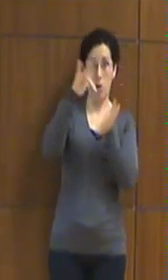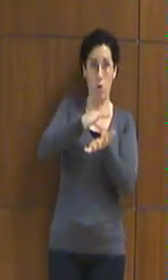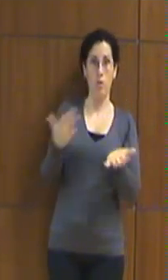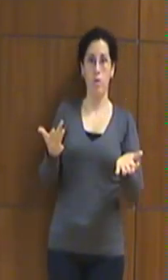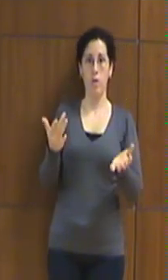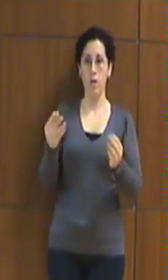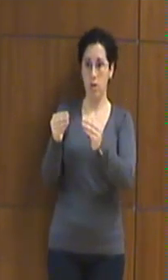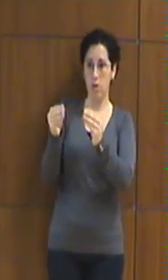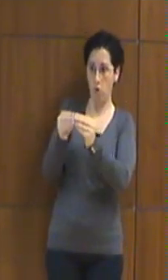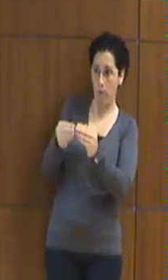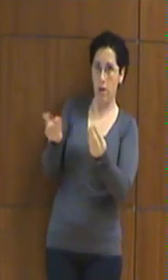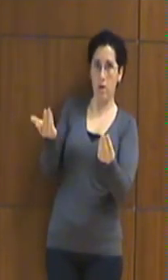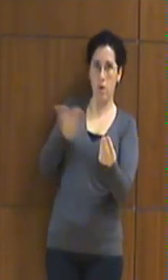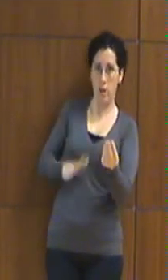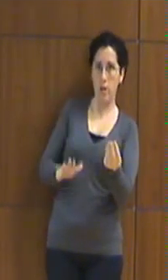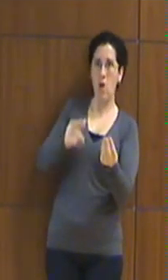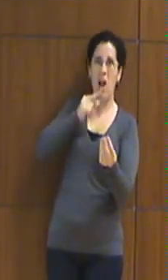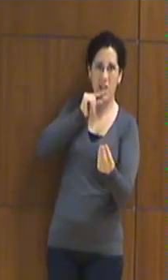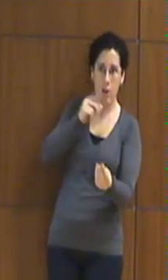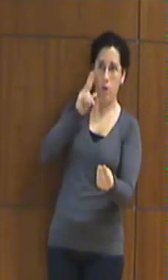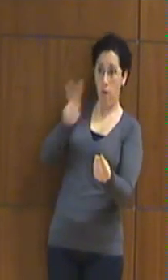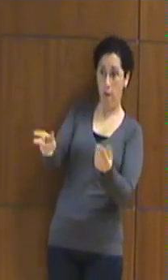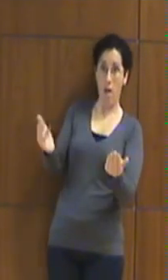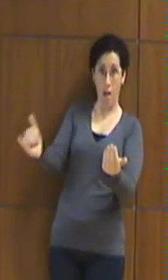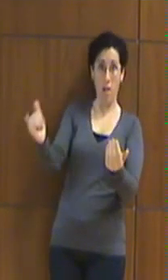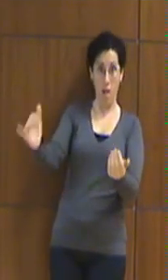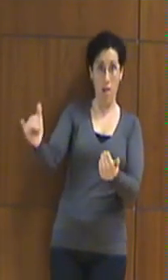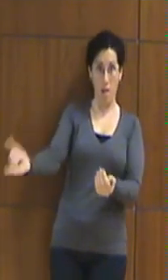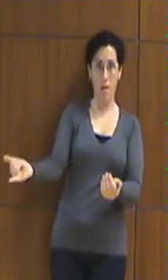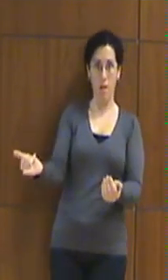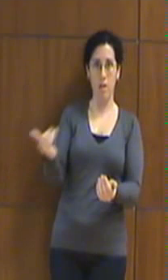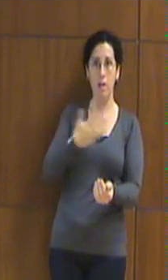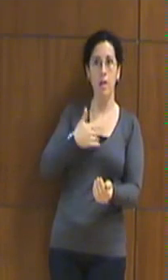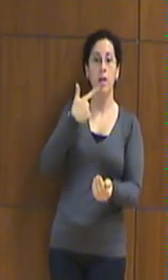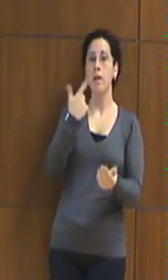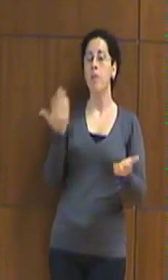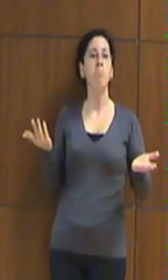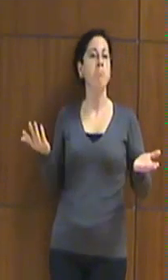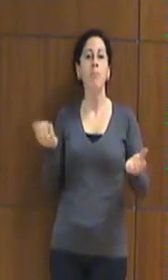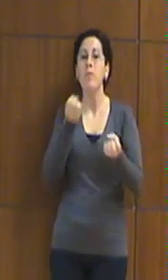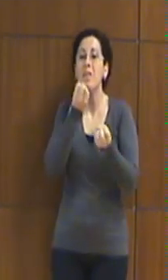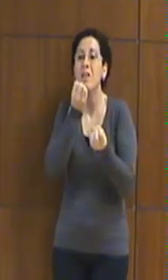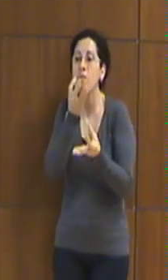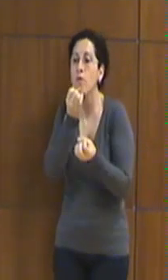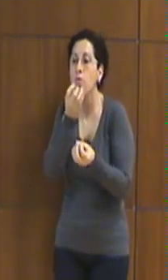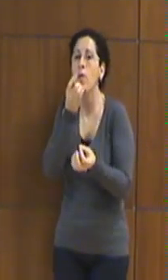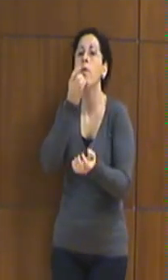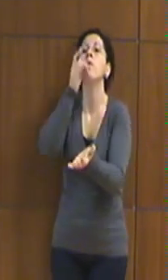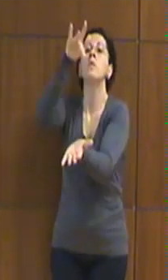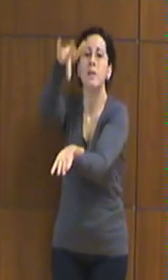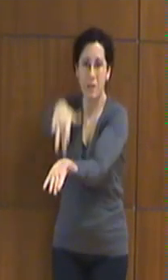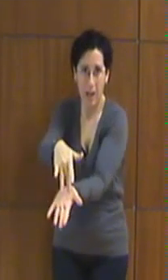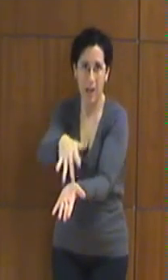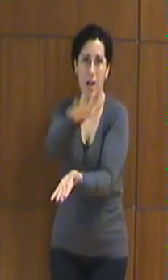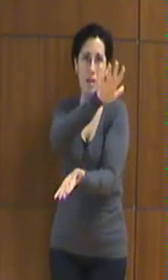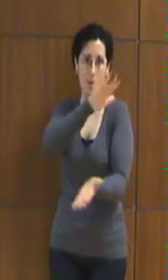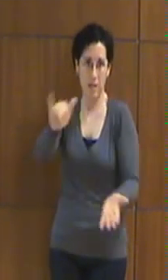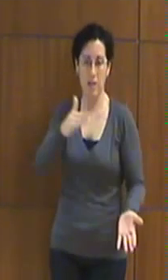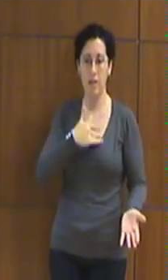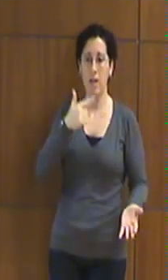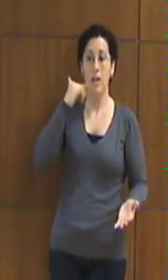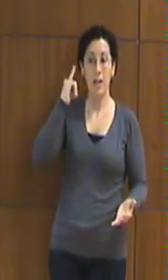sobrino, tienen hasta sin maquinar el nieto. Es decir, la información, Juan Luis, sí llega. Es decir, que eso